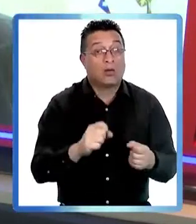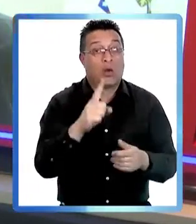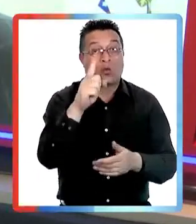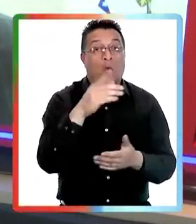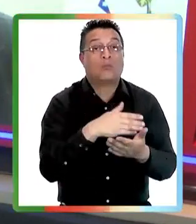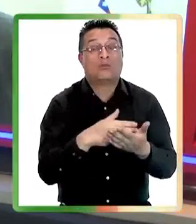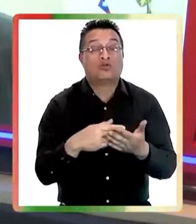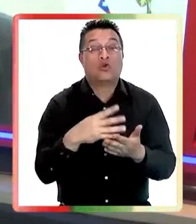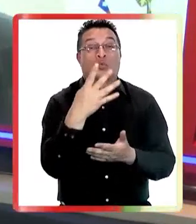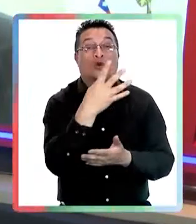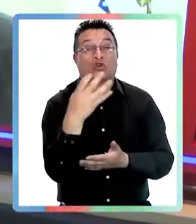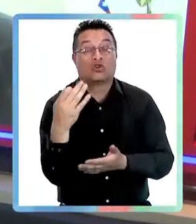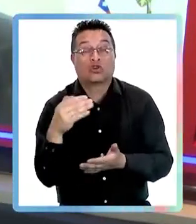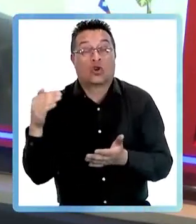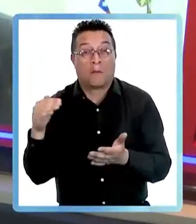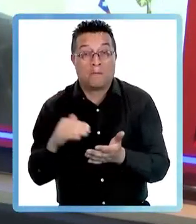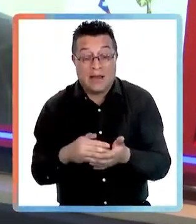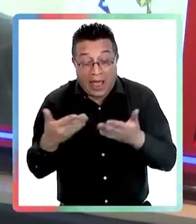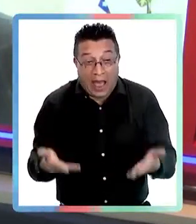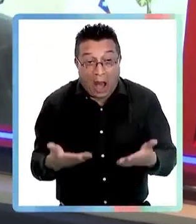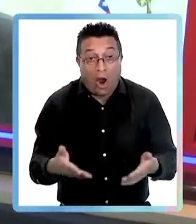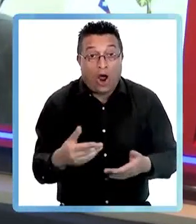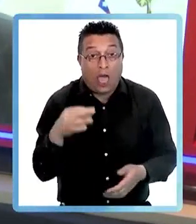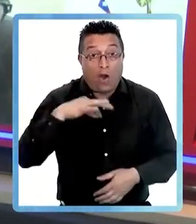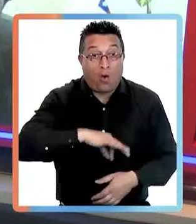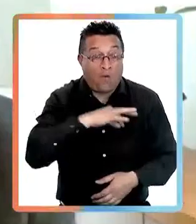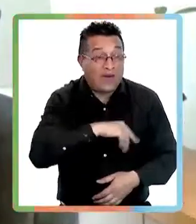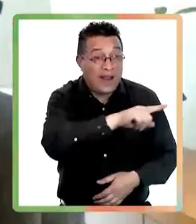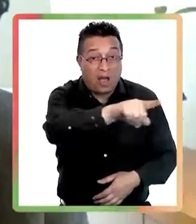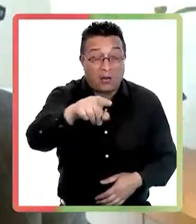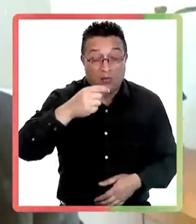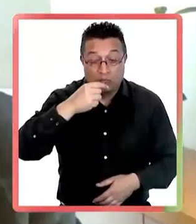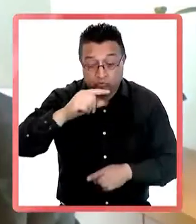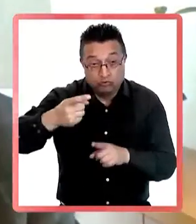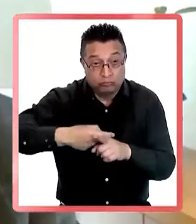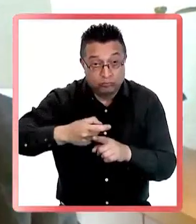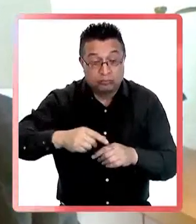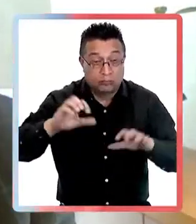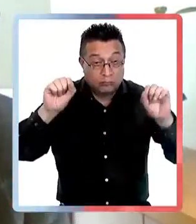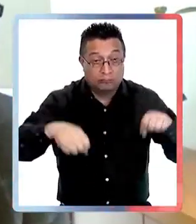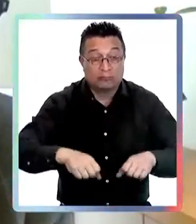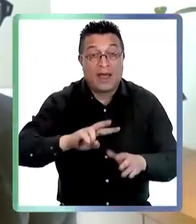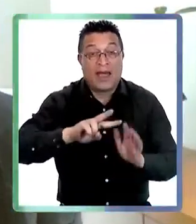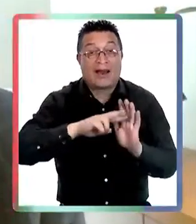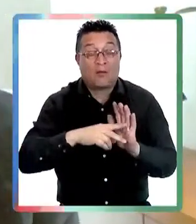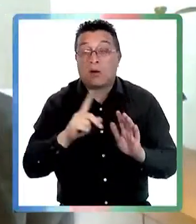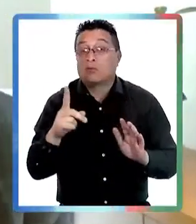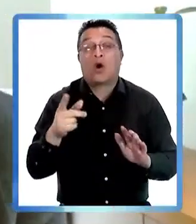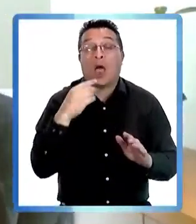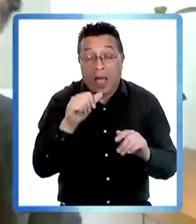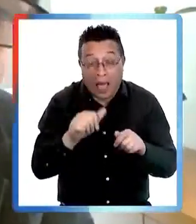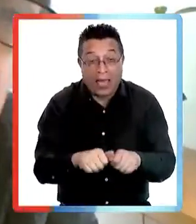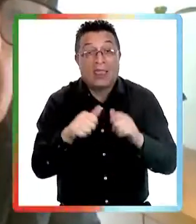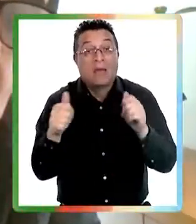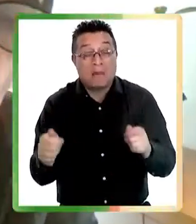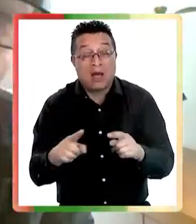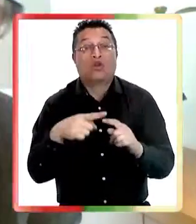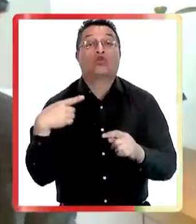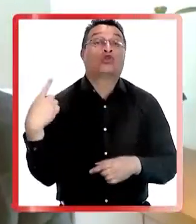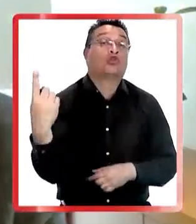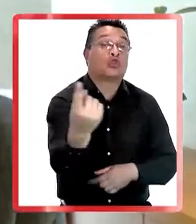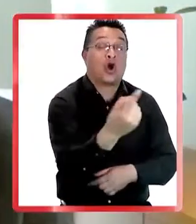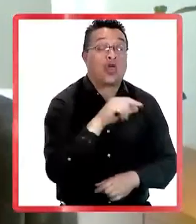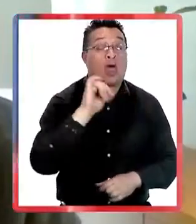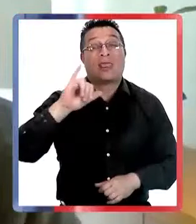a 1.400.000 actuales jubilados a meses de aprobarse la reforma. Sin contar, obviamente,